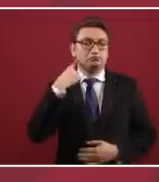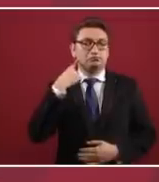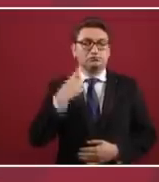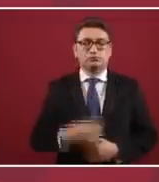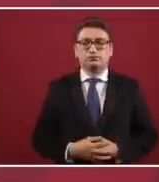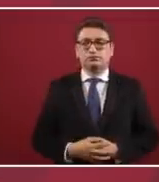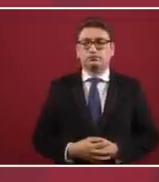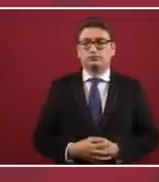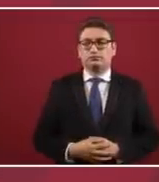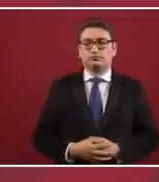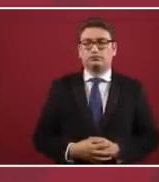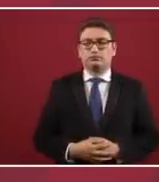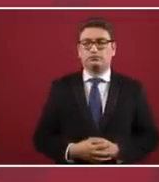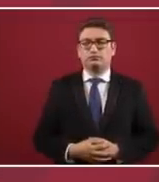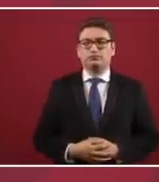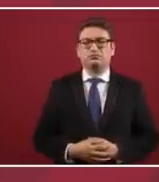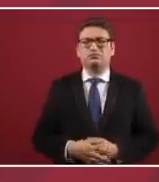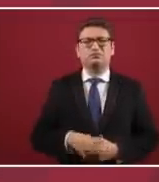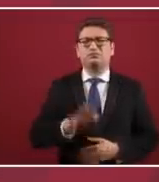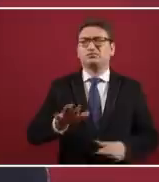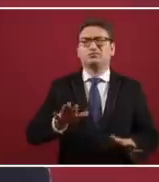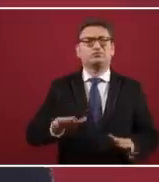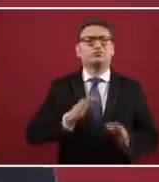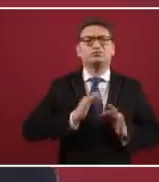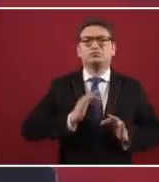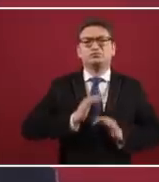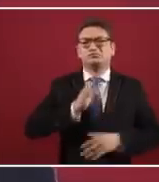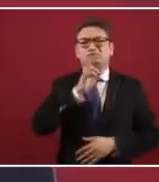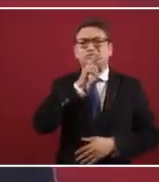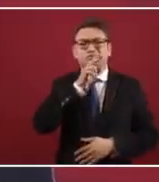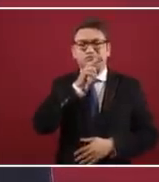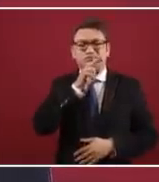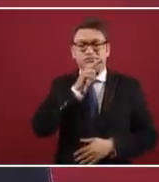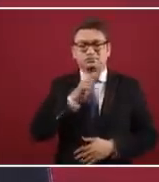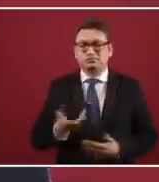Pues que no se preocupen.